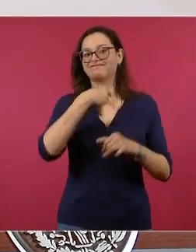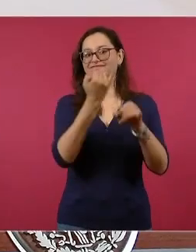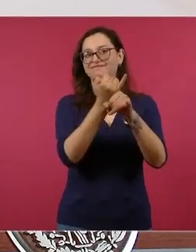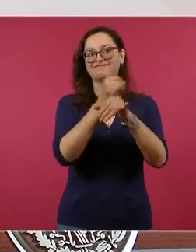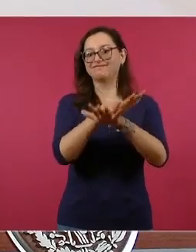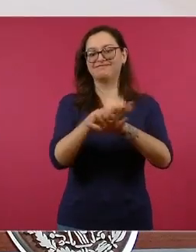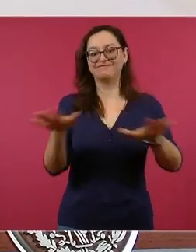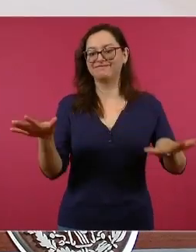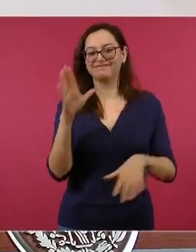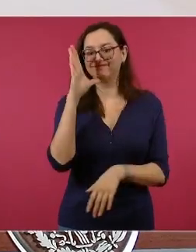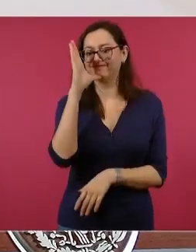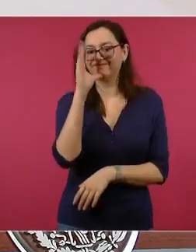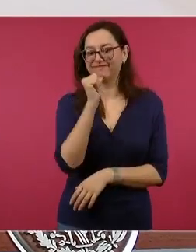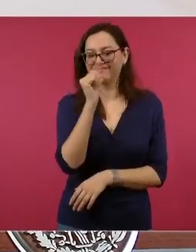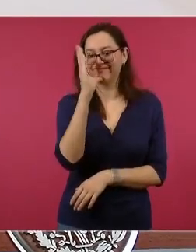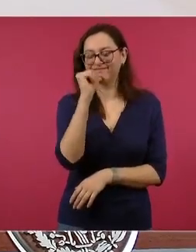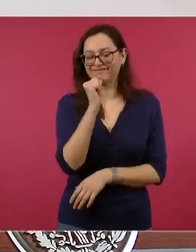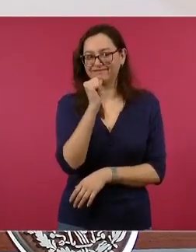Entonces,